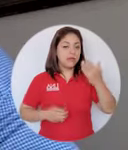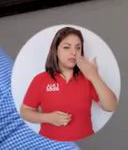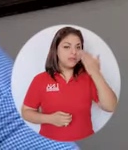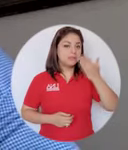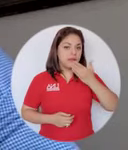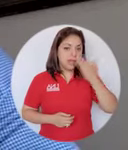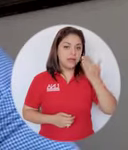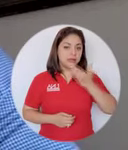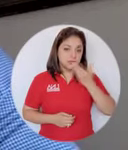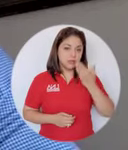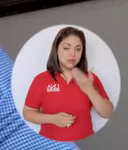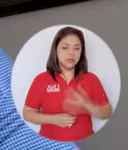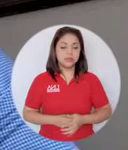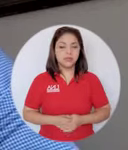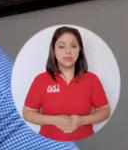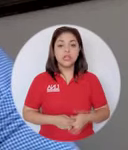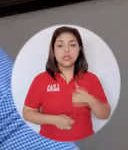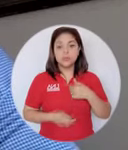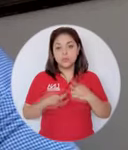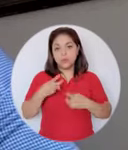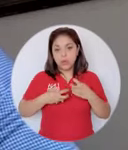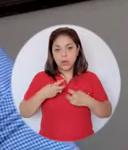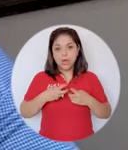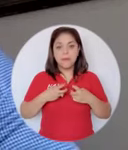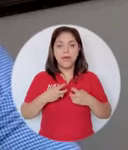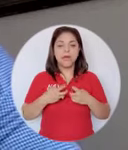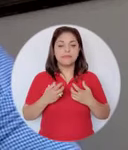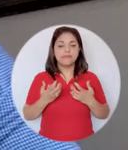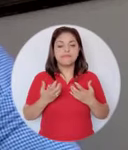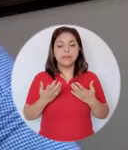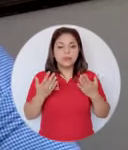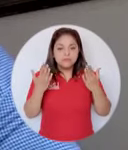respiratorios. Tuve problemas para